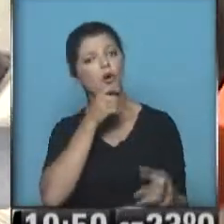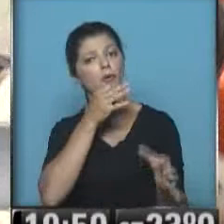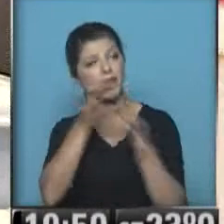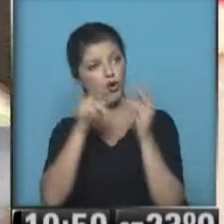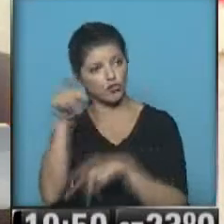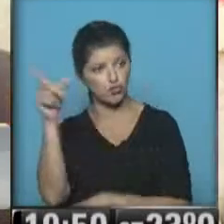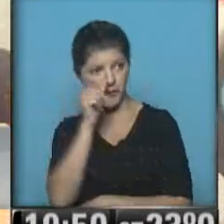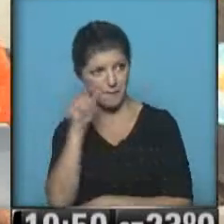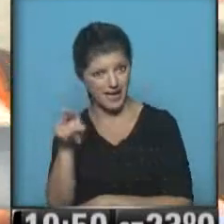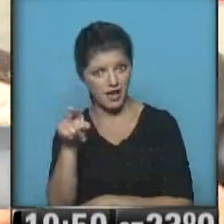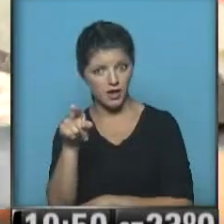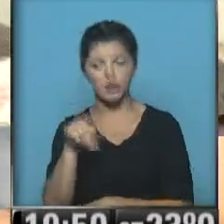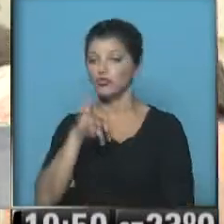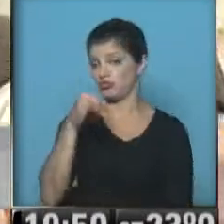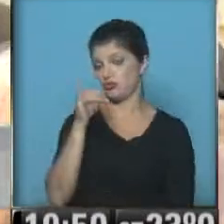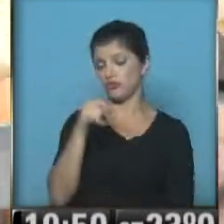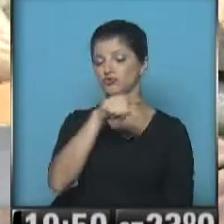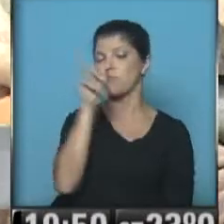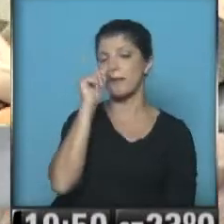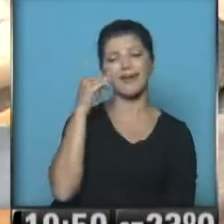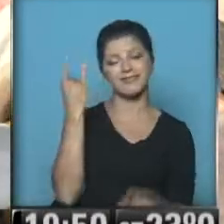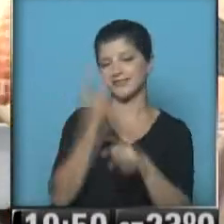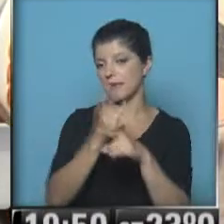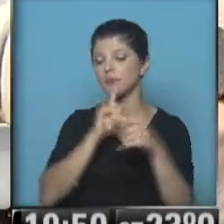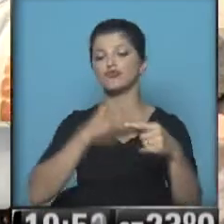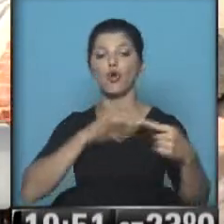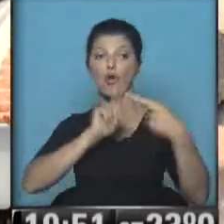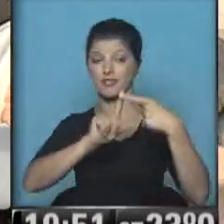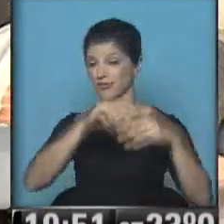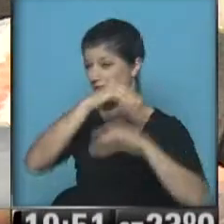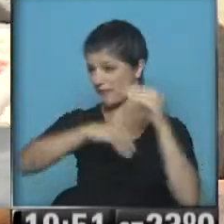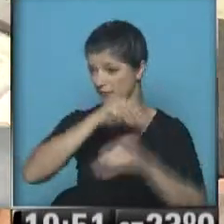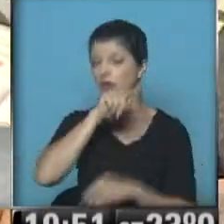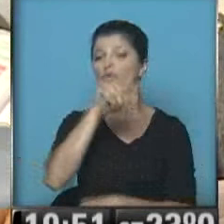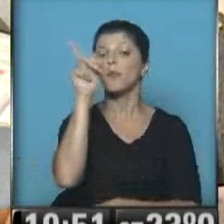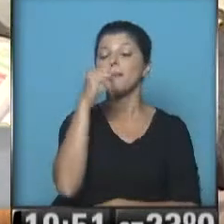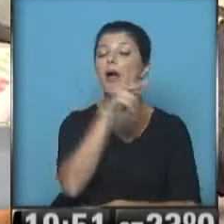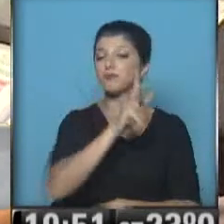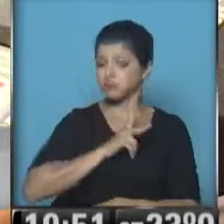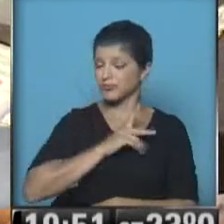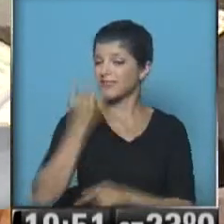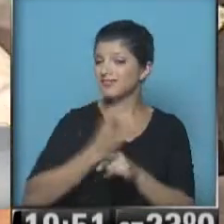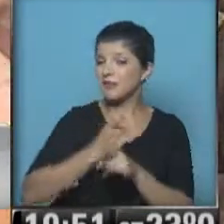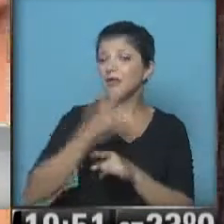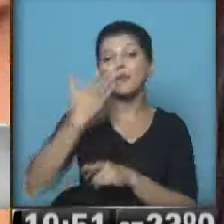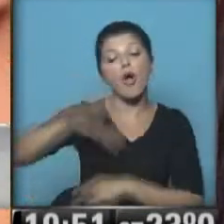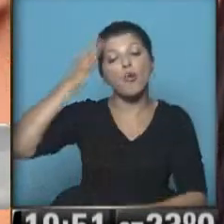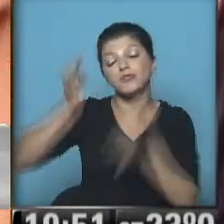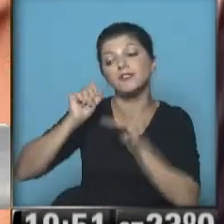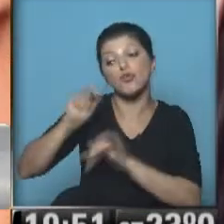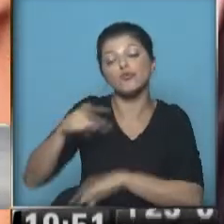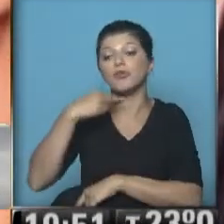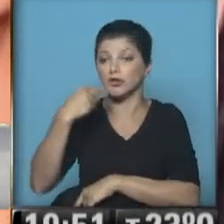¿qué dice el papá? Bueno, está permanentemente en contacto con la familia, el padre siempre me refiere que se haga justicia para su hijo teniendo